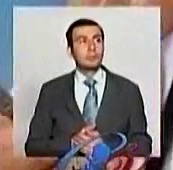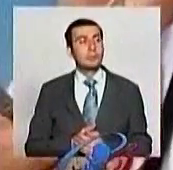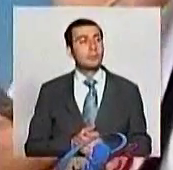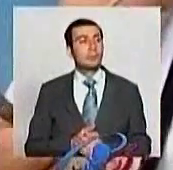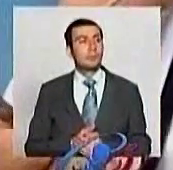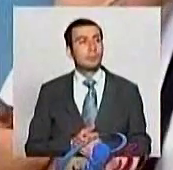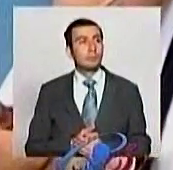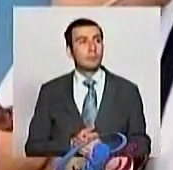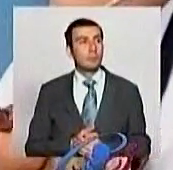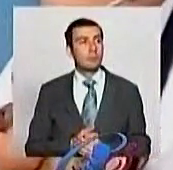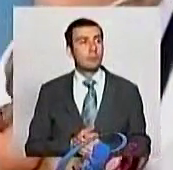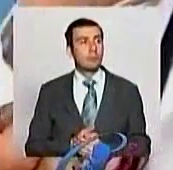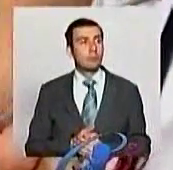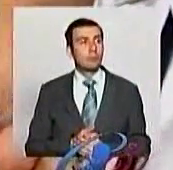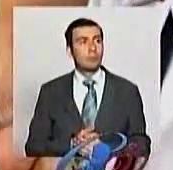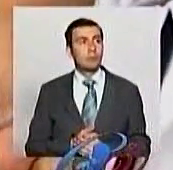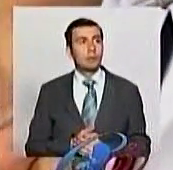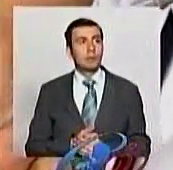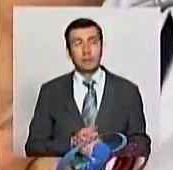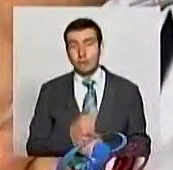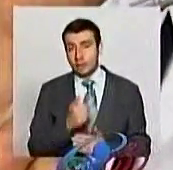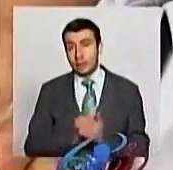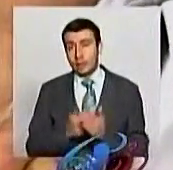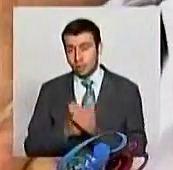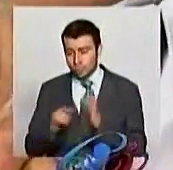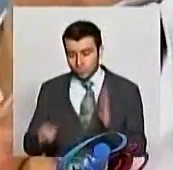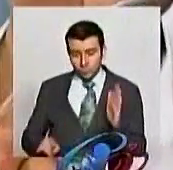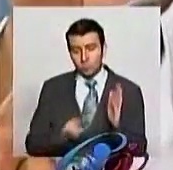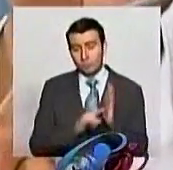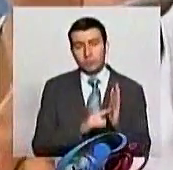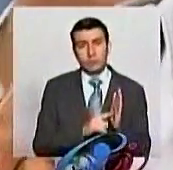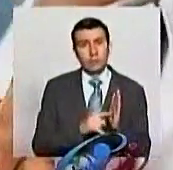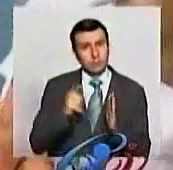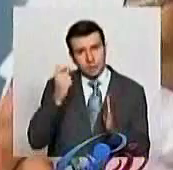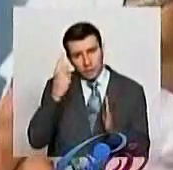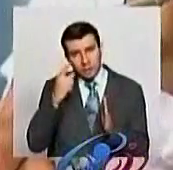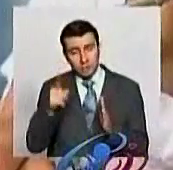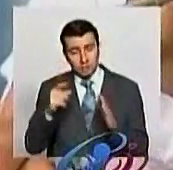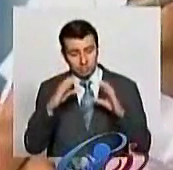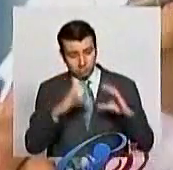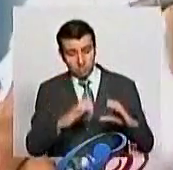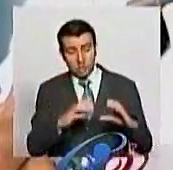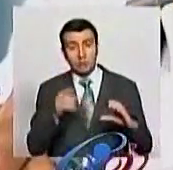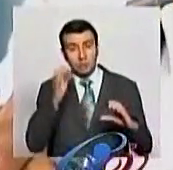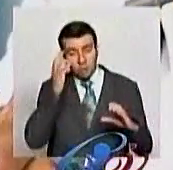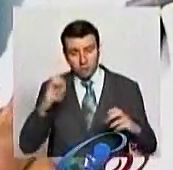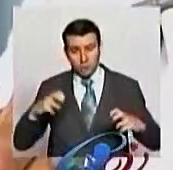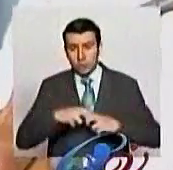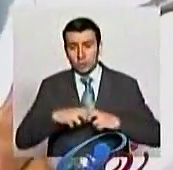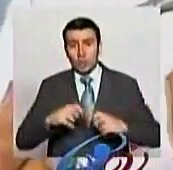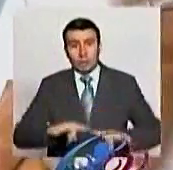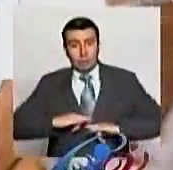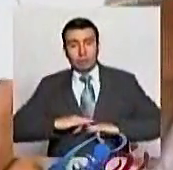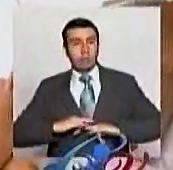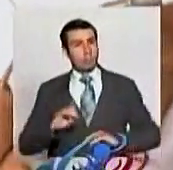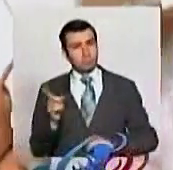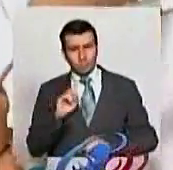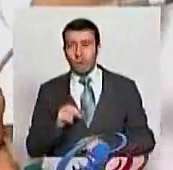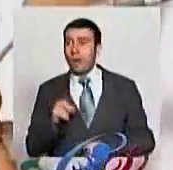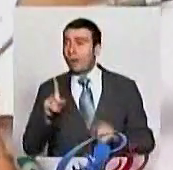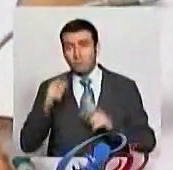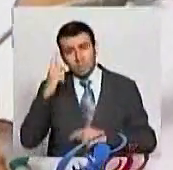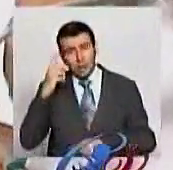así, ¿cierto? Es importante que el paciente sepa que esto no le va a transmitir electricidad al paciente. Hay pacientes que creen que esto